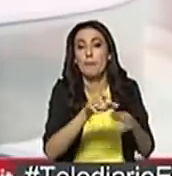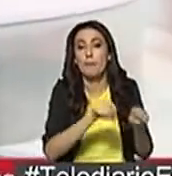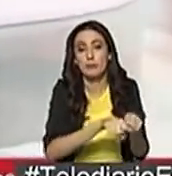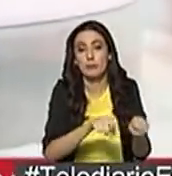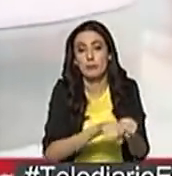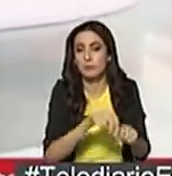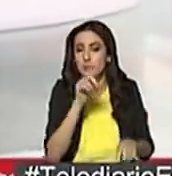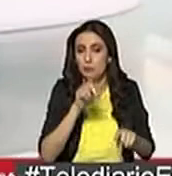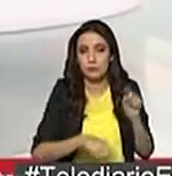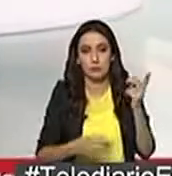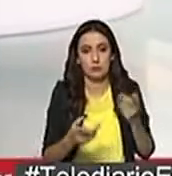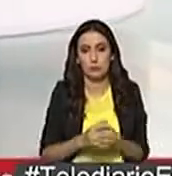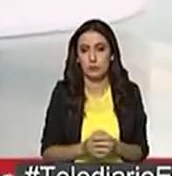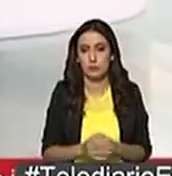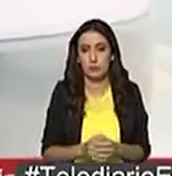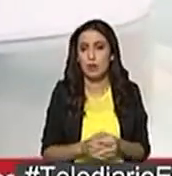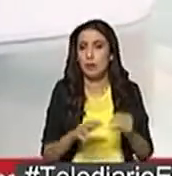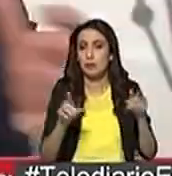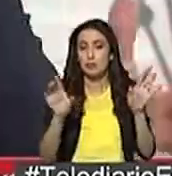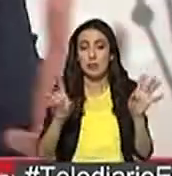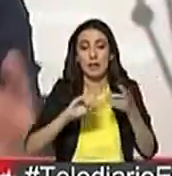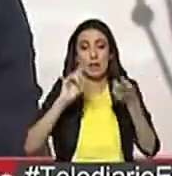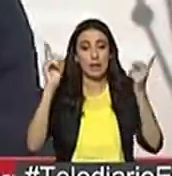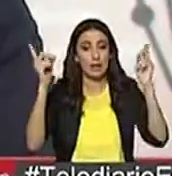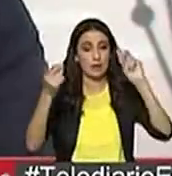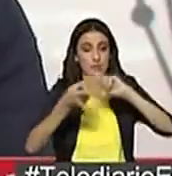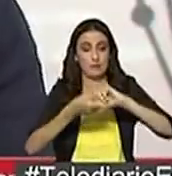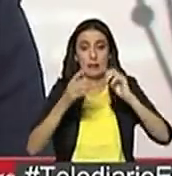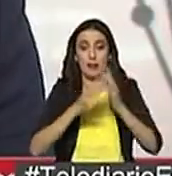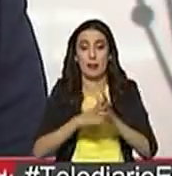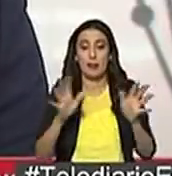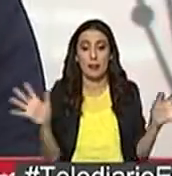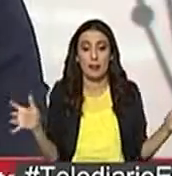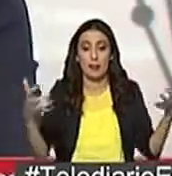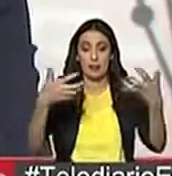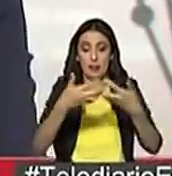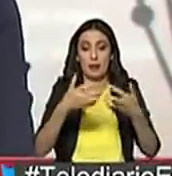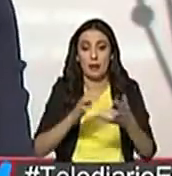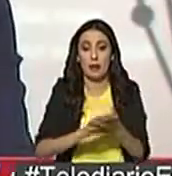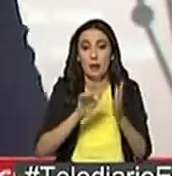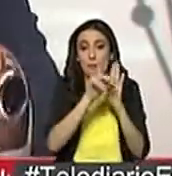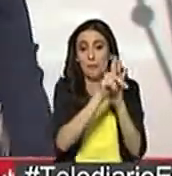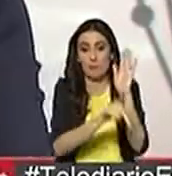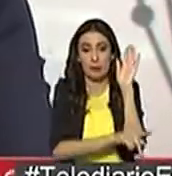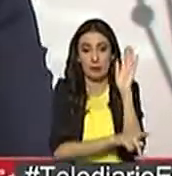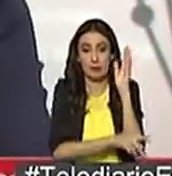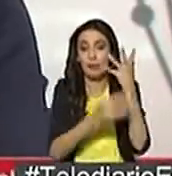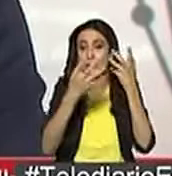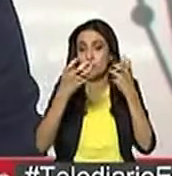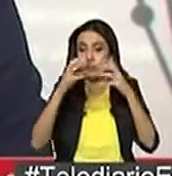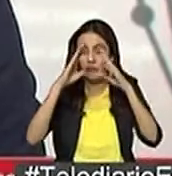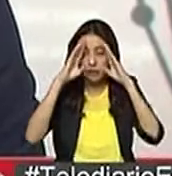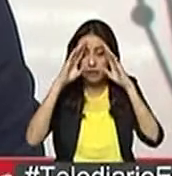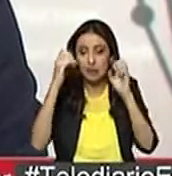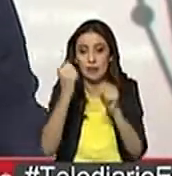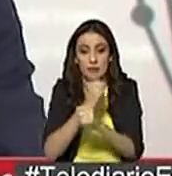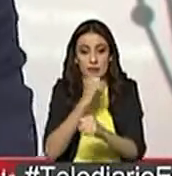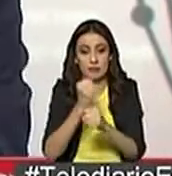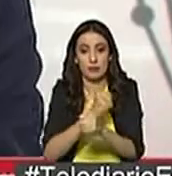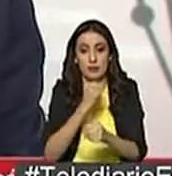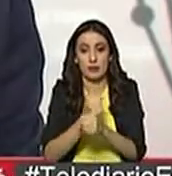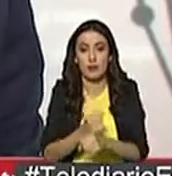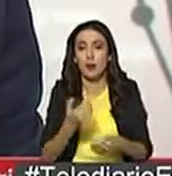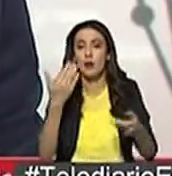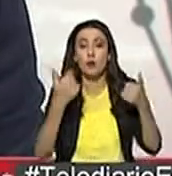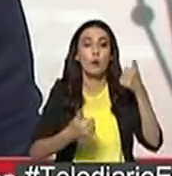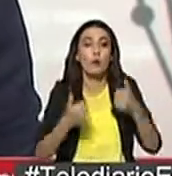de ley. ¿Qué debía haber sido un parlamento? Si llegan 404 artículos del presidente, un parlamento que quiera trabajar por el bien de su país, lo que